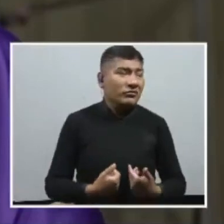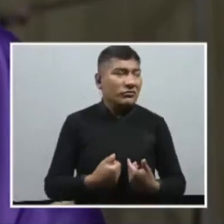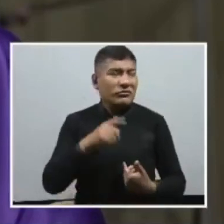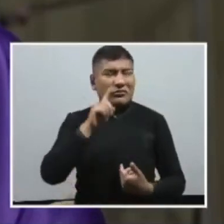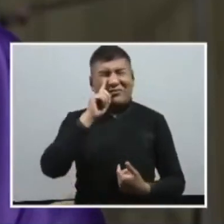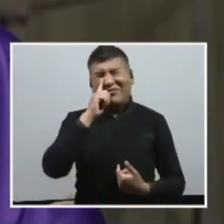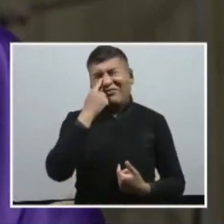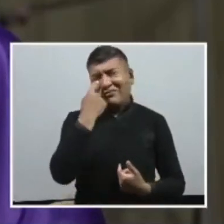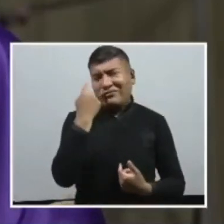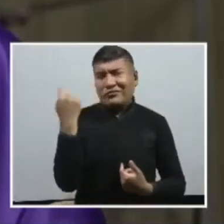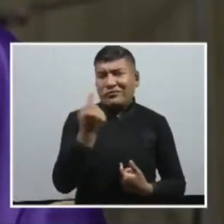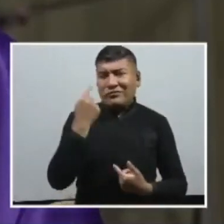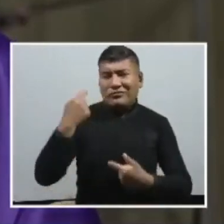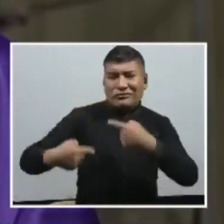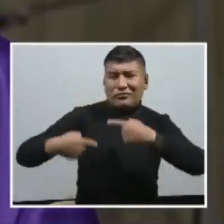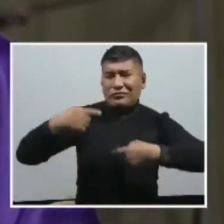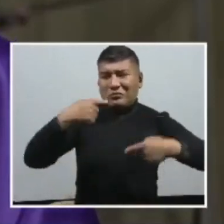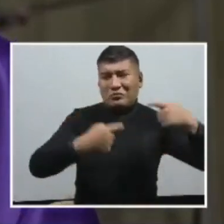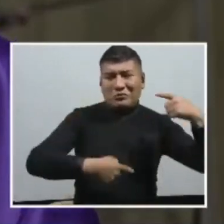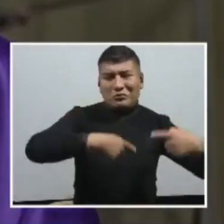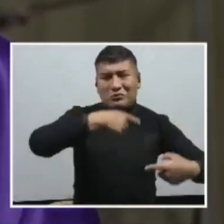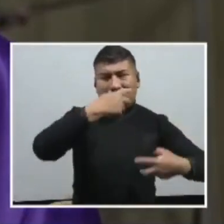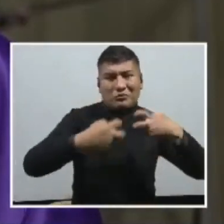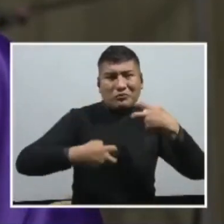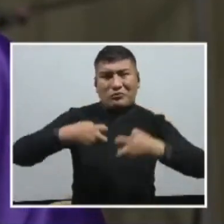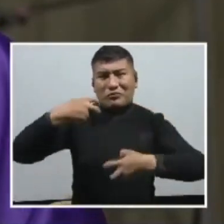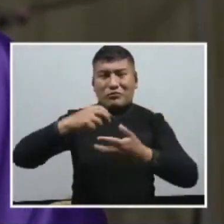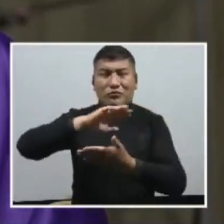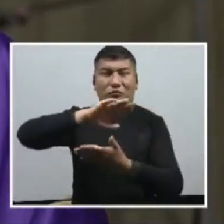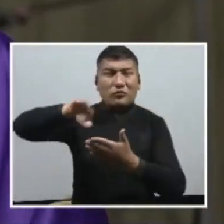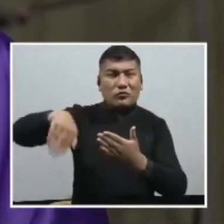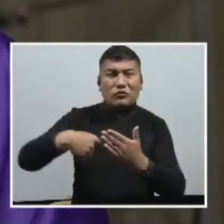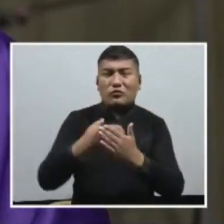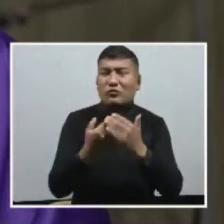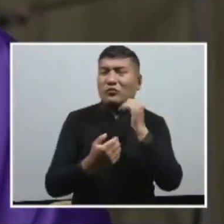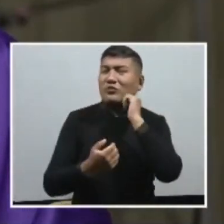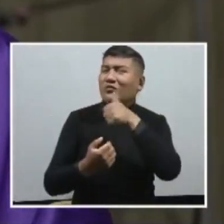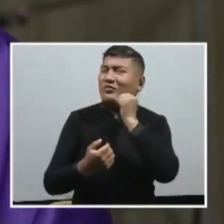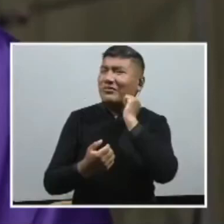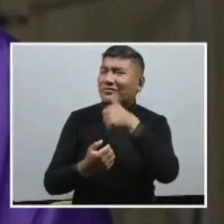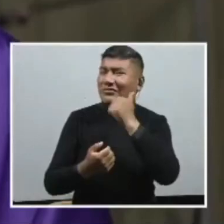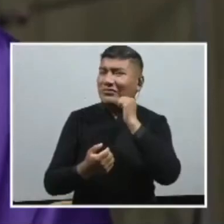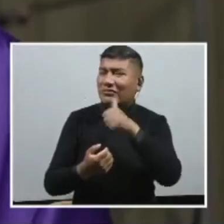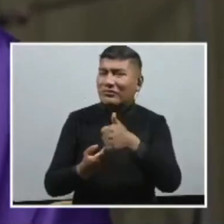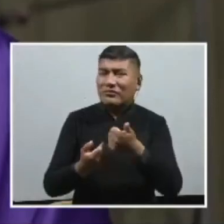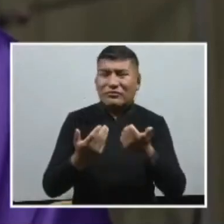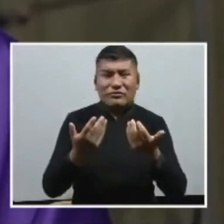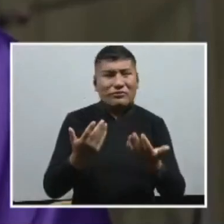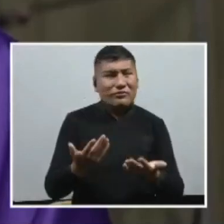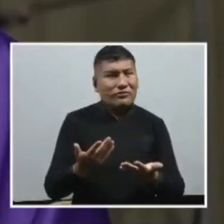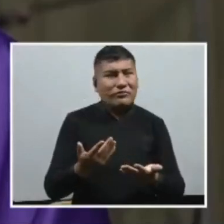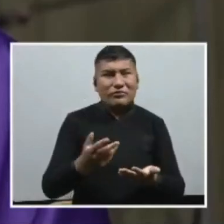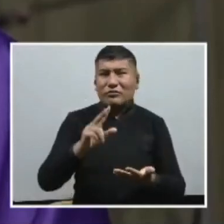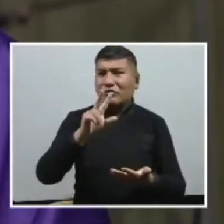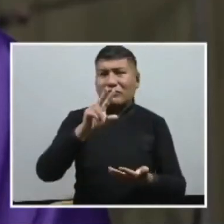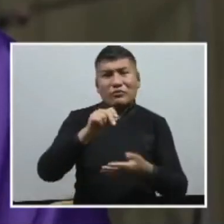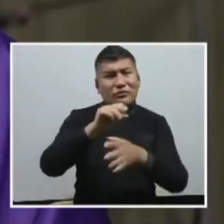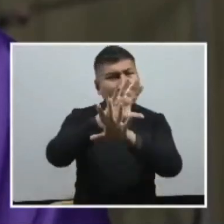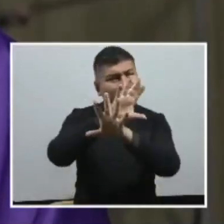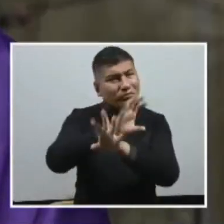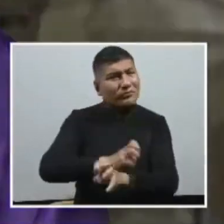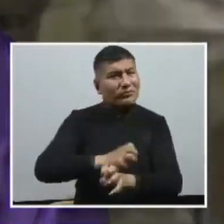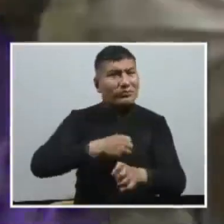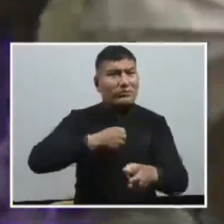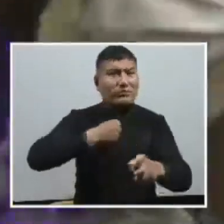estar enfrentados, de estar con problemas todos los días. No nos acostumbraremos a la